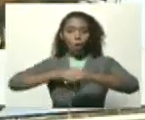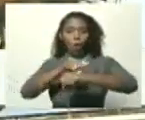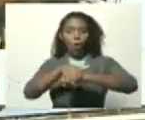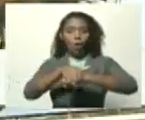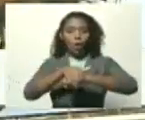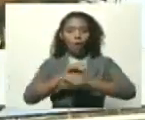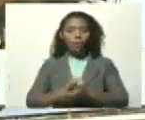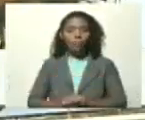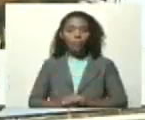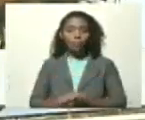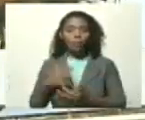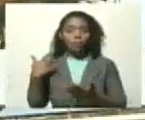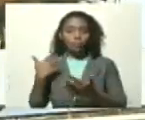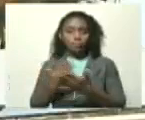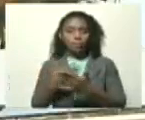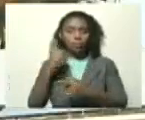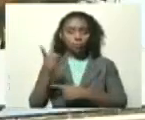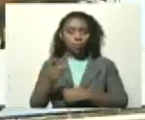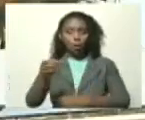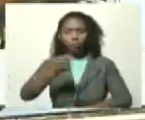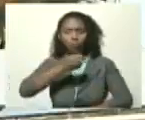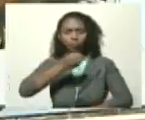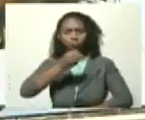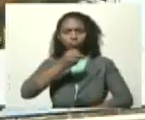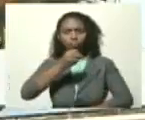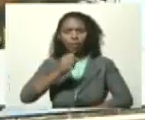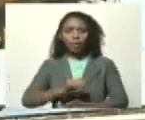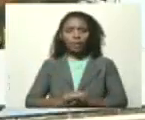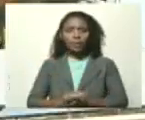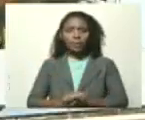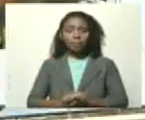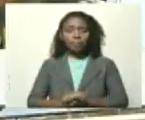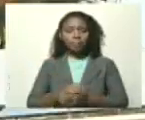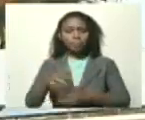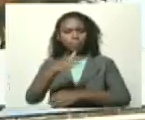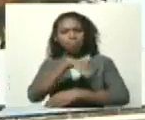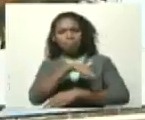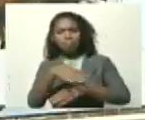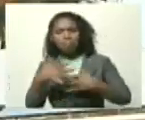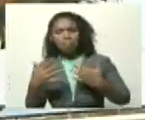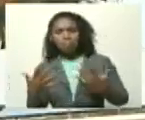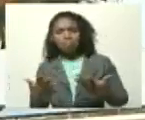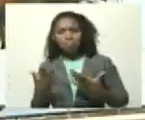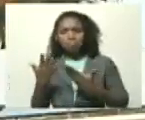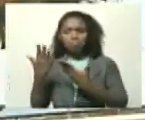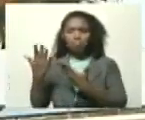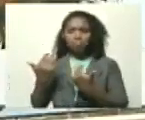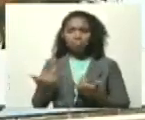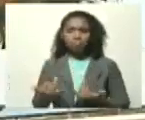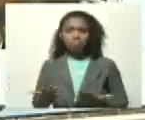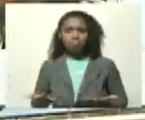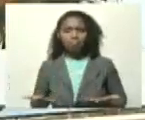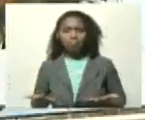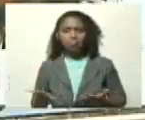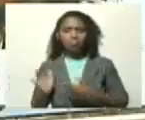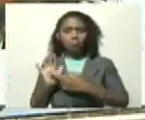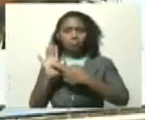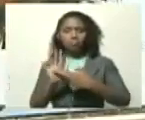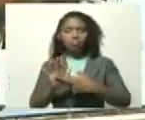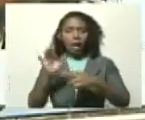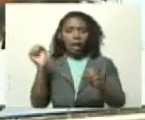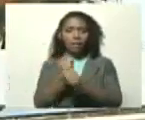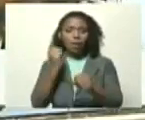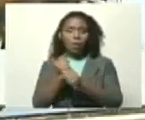Rodríguez durante su discurso, precisaba dónde están ellos ahora, se refería a la